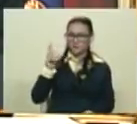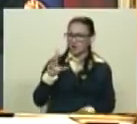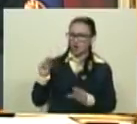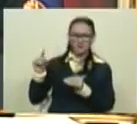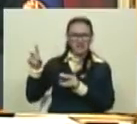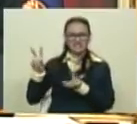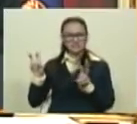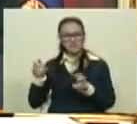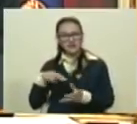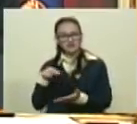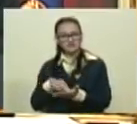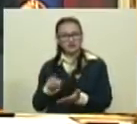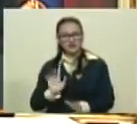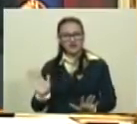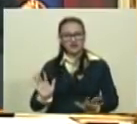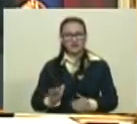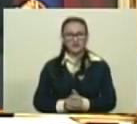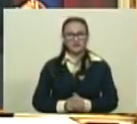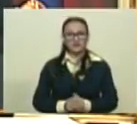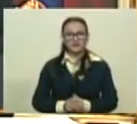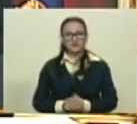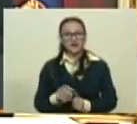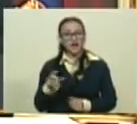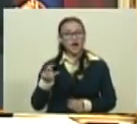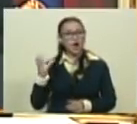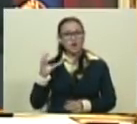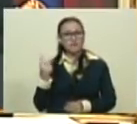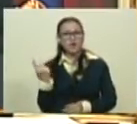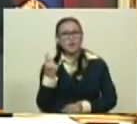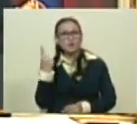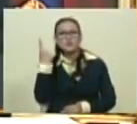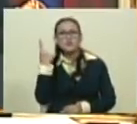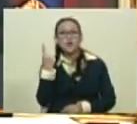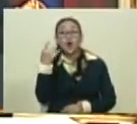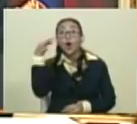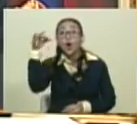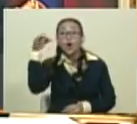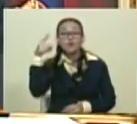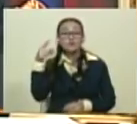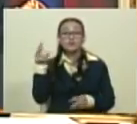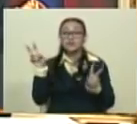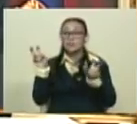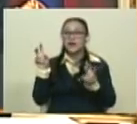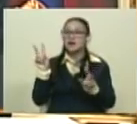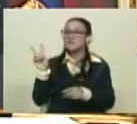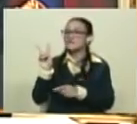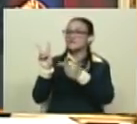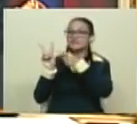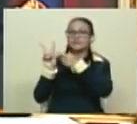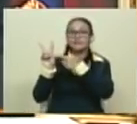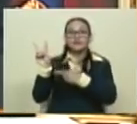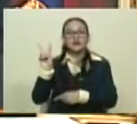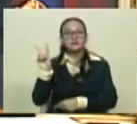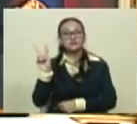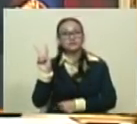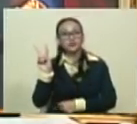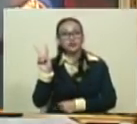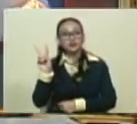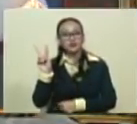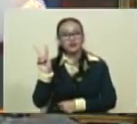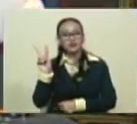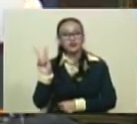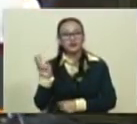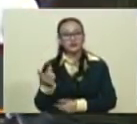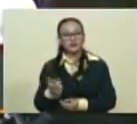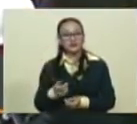temas nacionales. En Colombia se habla de un solo tema, Venezuela. Bueno, la caricatura que hacen de nuestra patria amada,